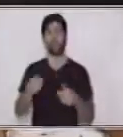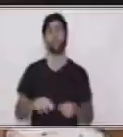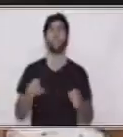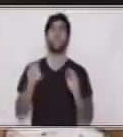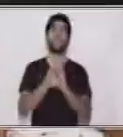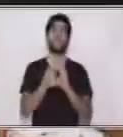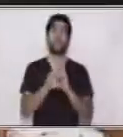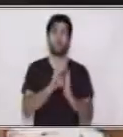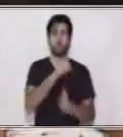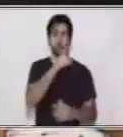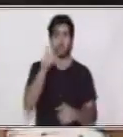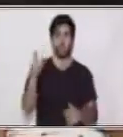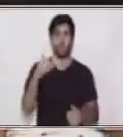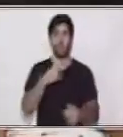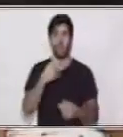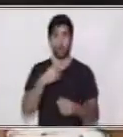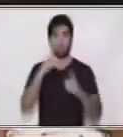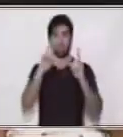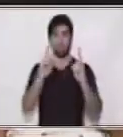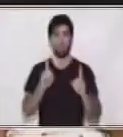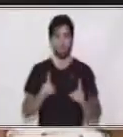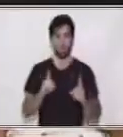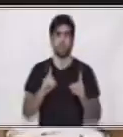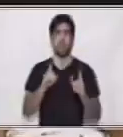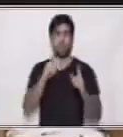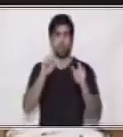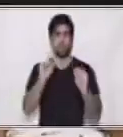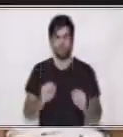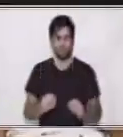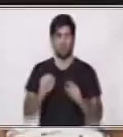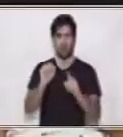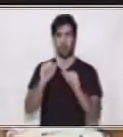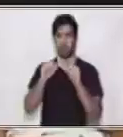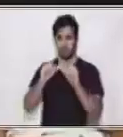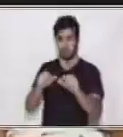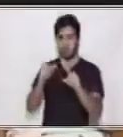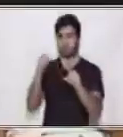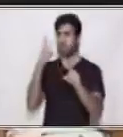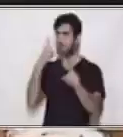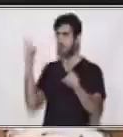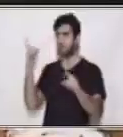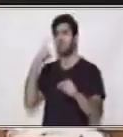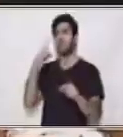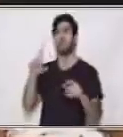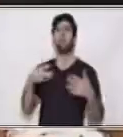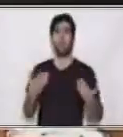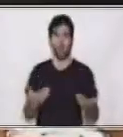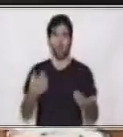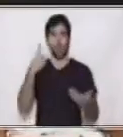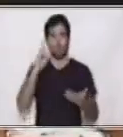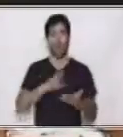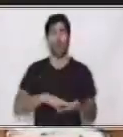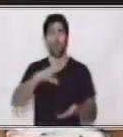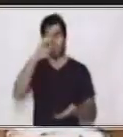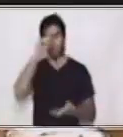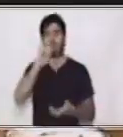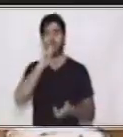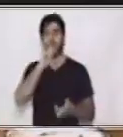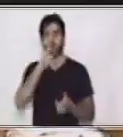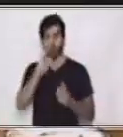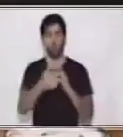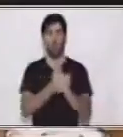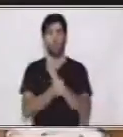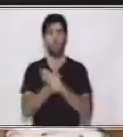hay alguna persona con discapacidad, este tema les ayudará a ejercitar habilidades y destrezas como la atención, la memoria y